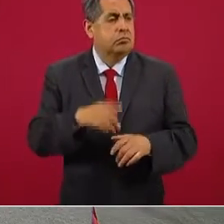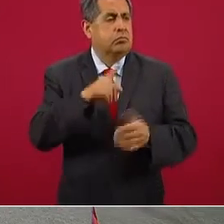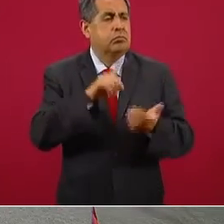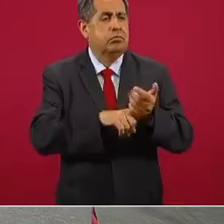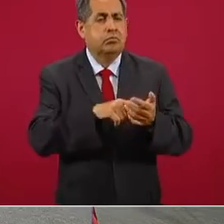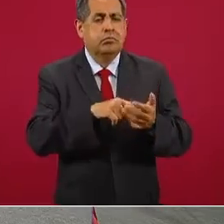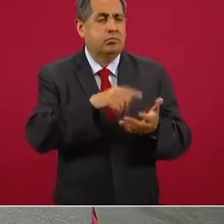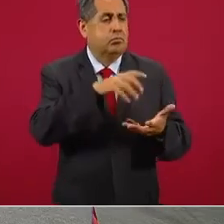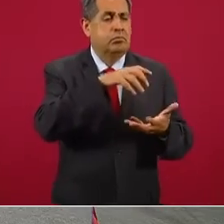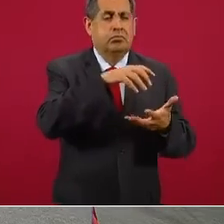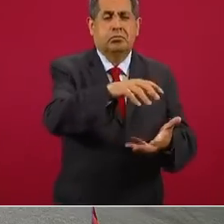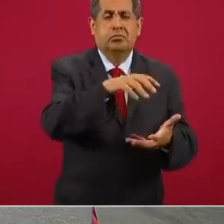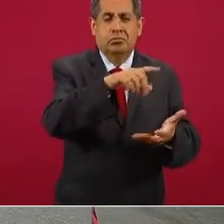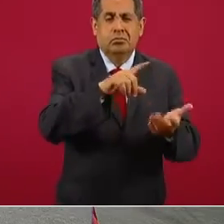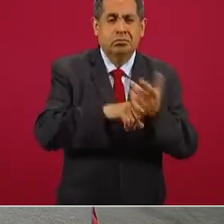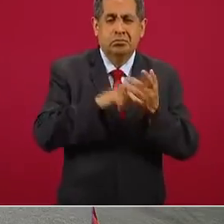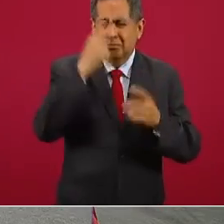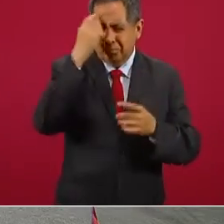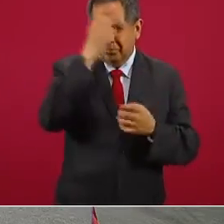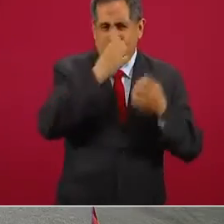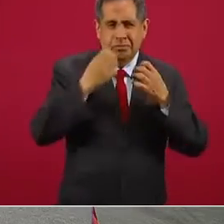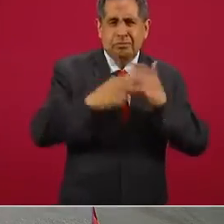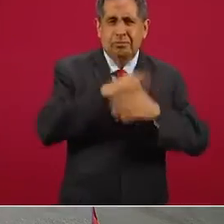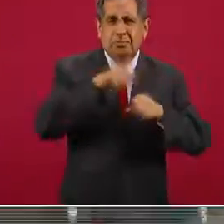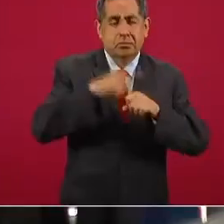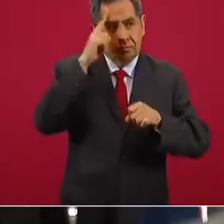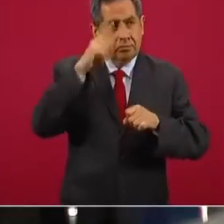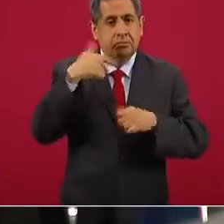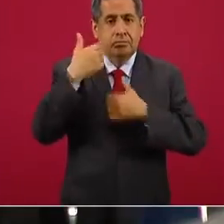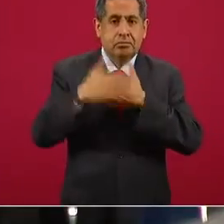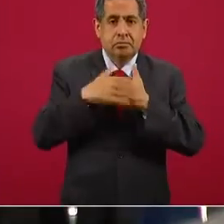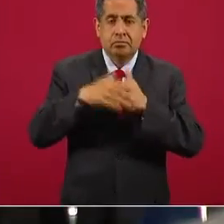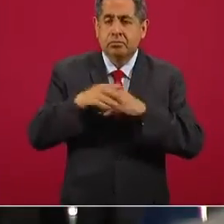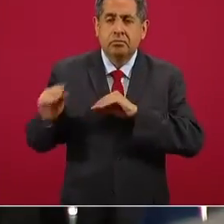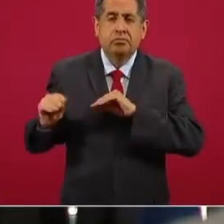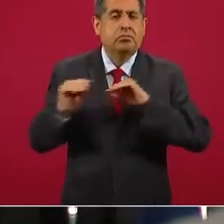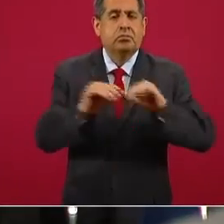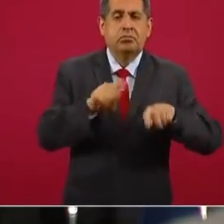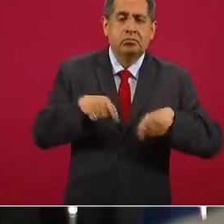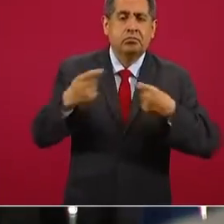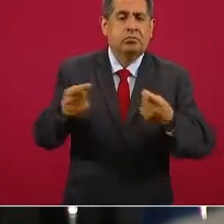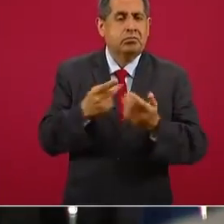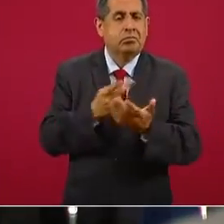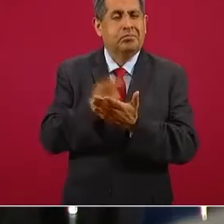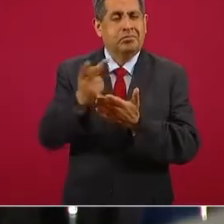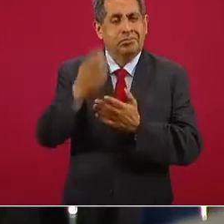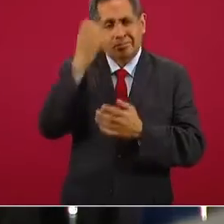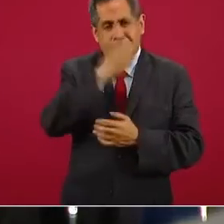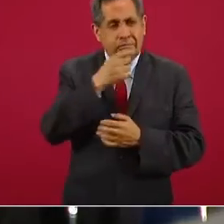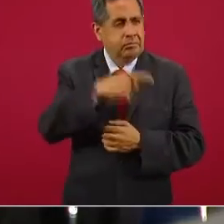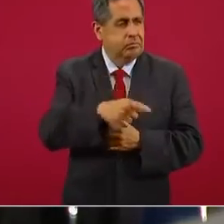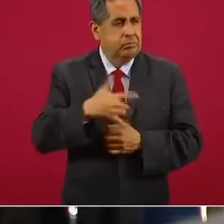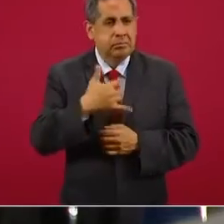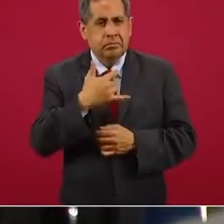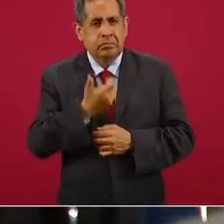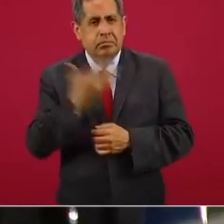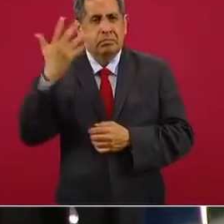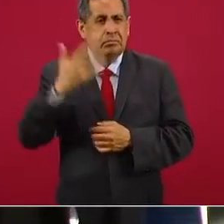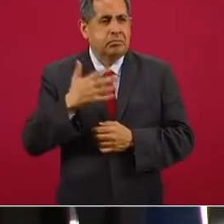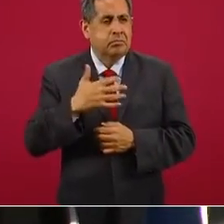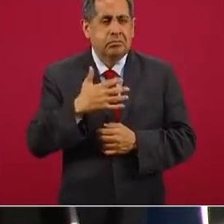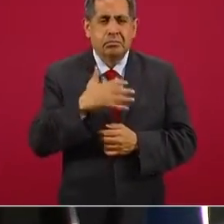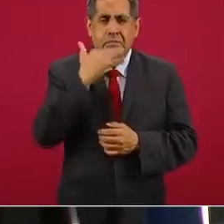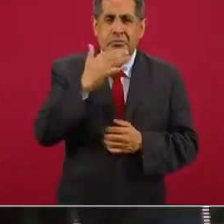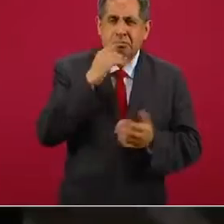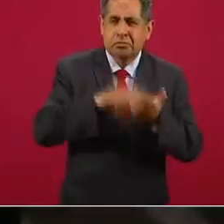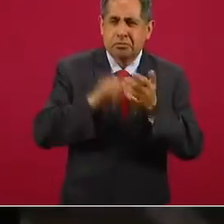del proveedor del examen nacional de aspirantes a residencias médicas, a pesar por el alto costo de la propuesta. No sé si